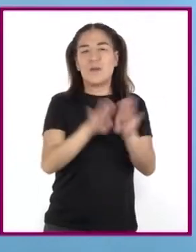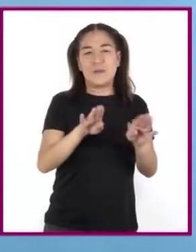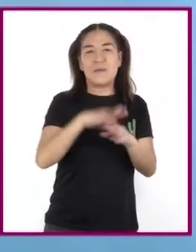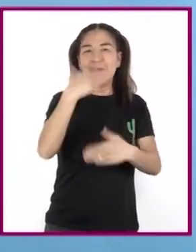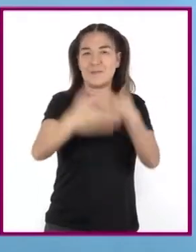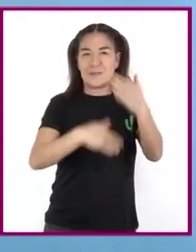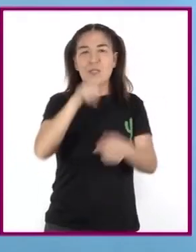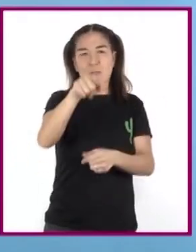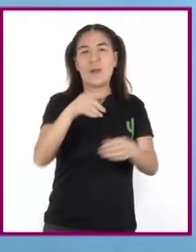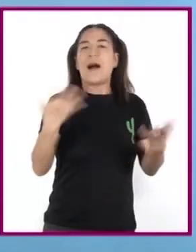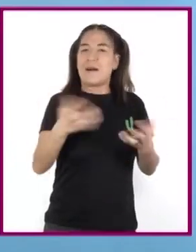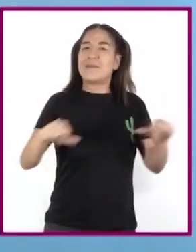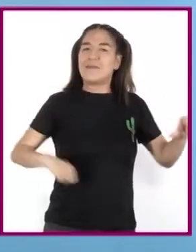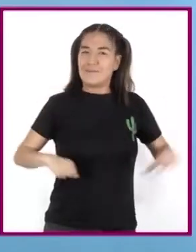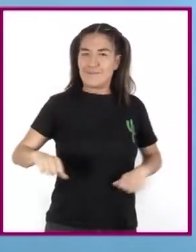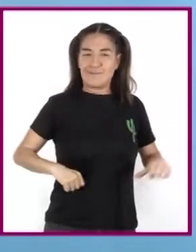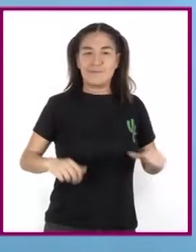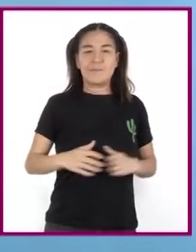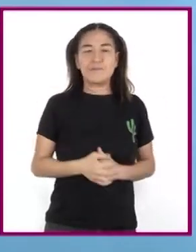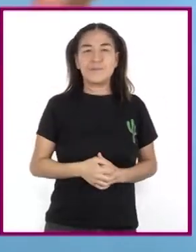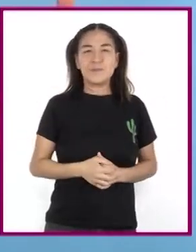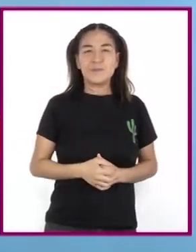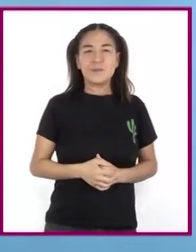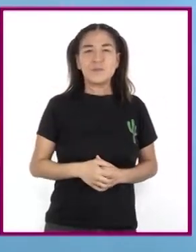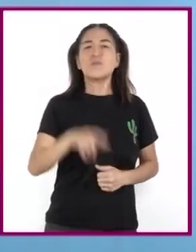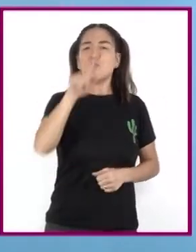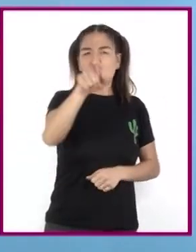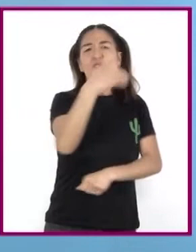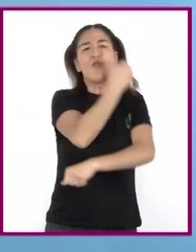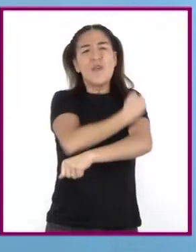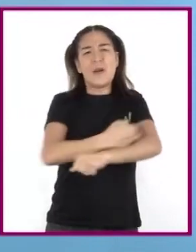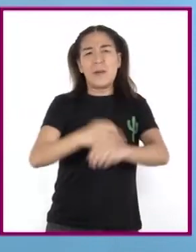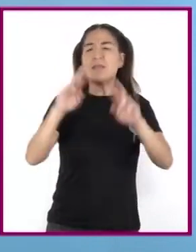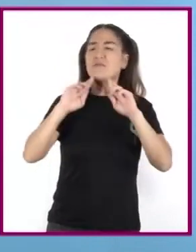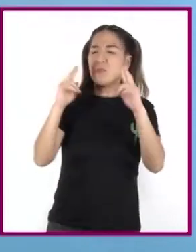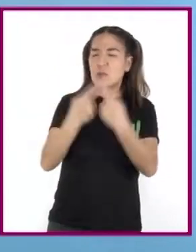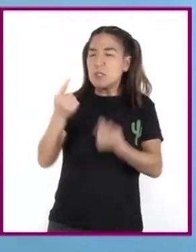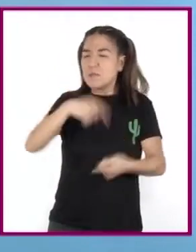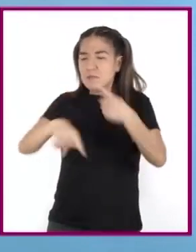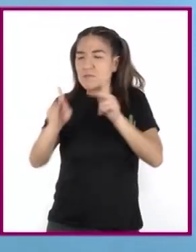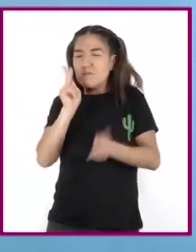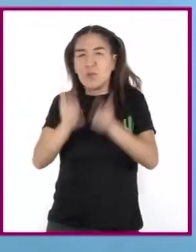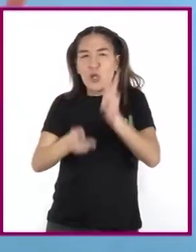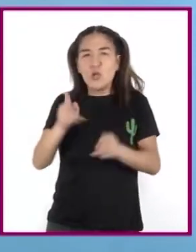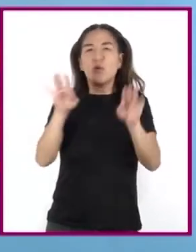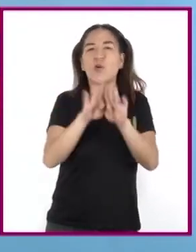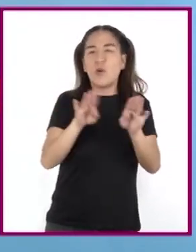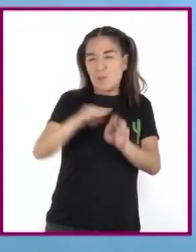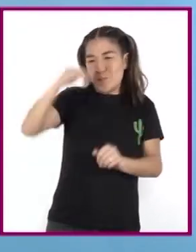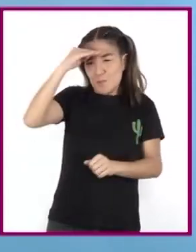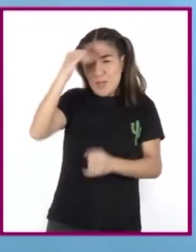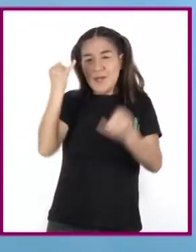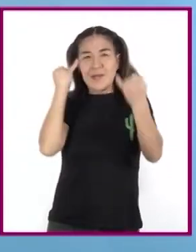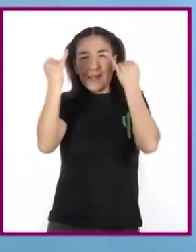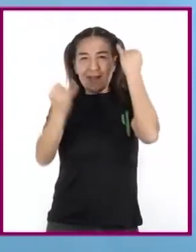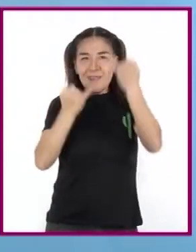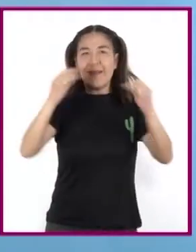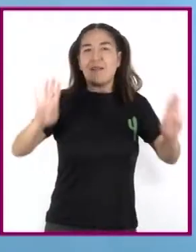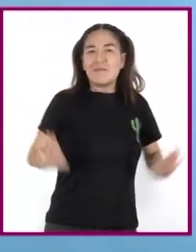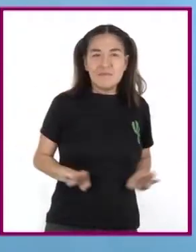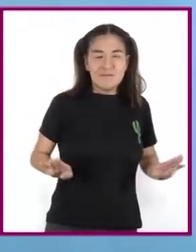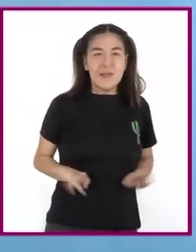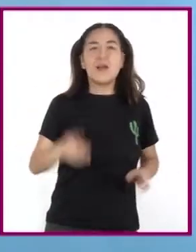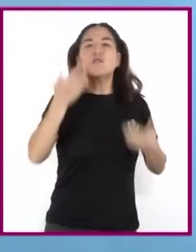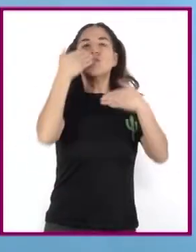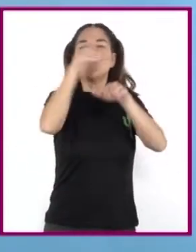realicen la siguiente actividad. Reúnanse con sus familiares y reflexionen sobre las ideas y comportamientos que